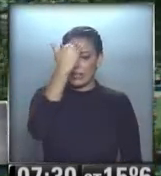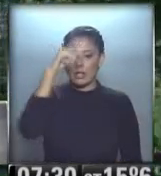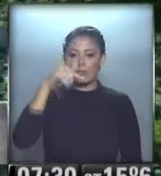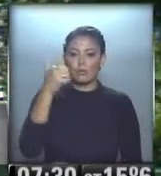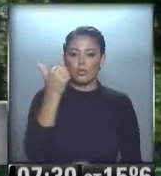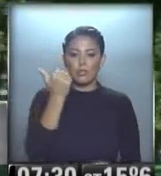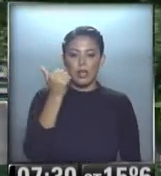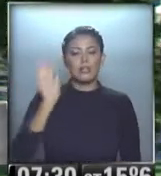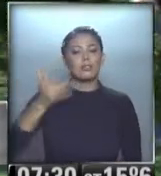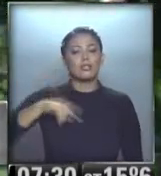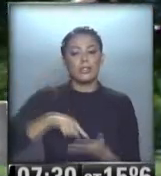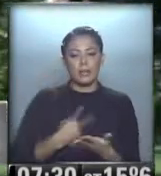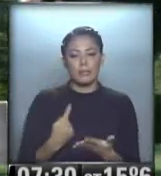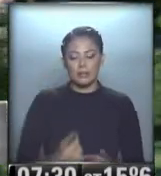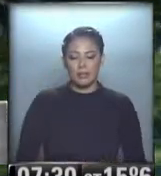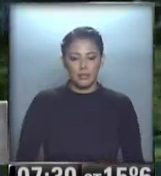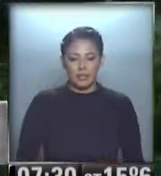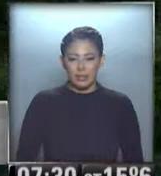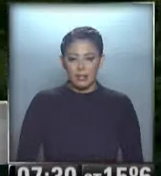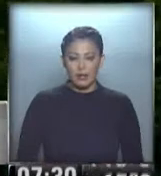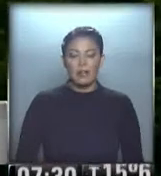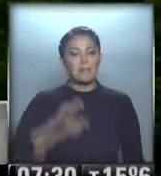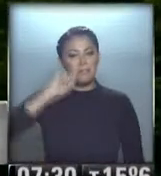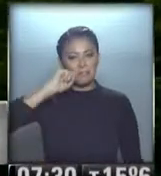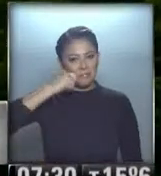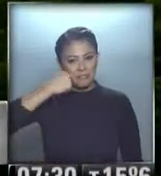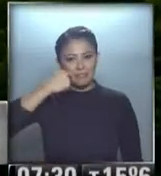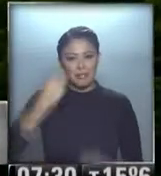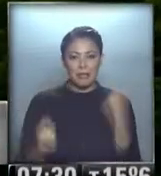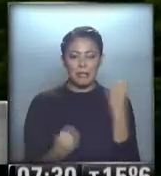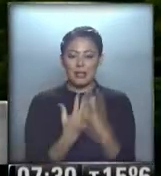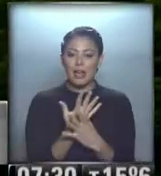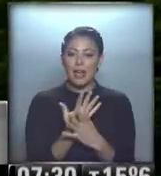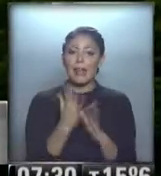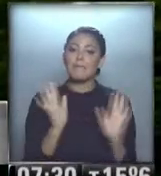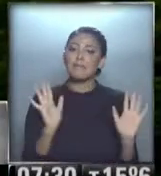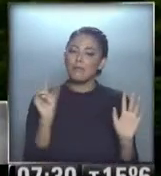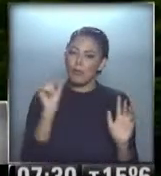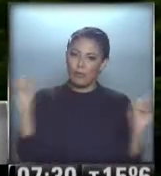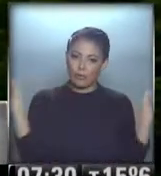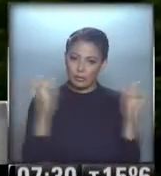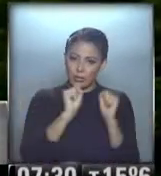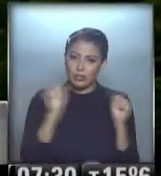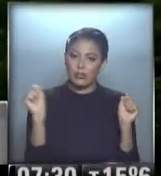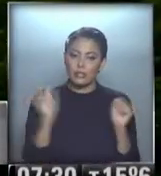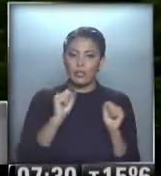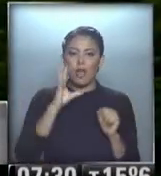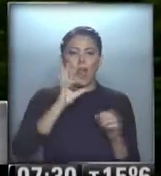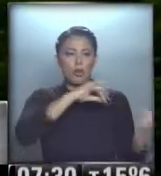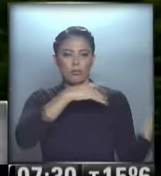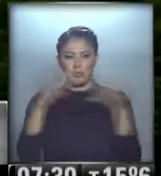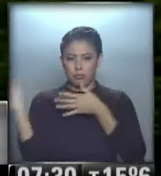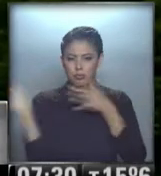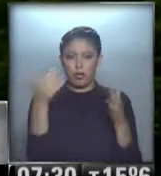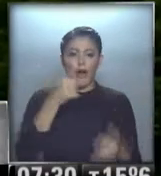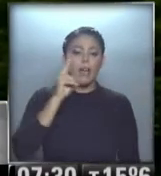décimas la actual en la ciudad de Buenos Aires. Una hermosísima mañana, aunque bastante fresca, con un poco de viento, ahí ven